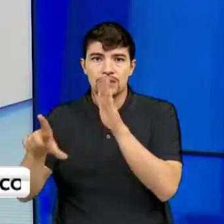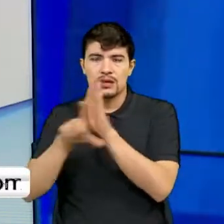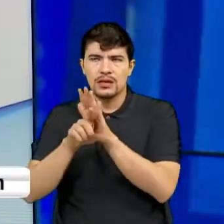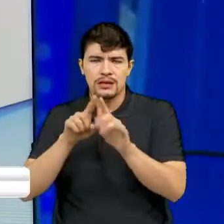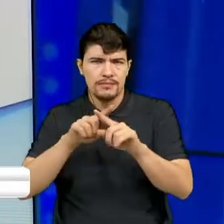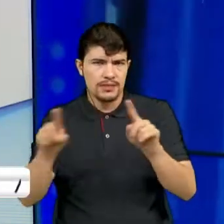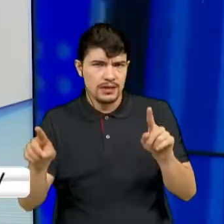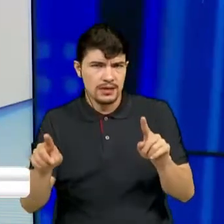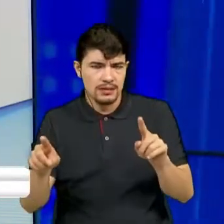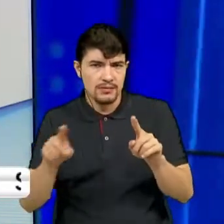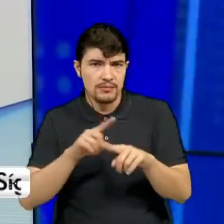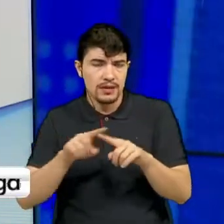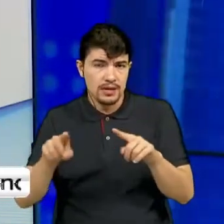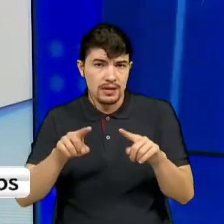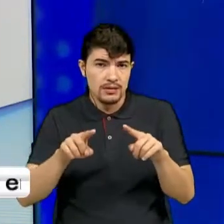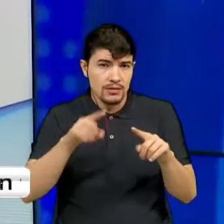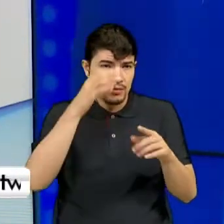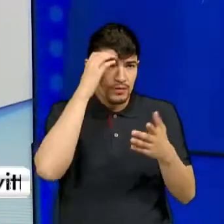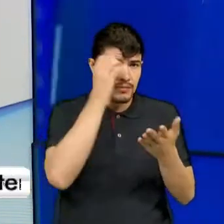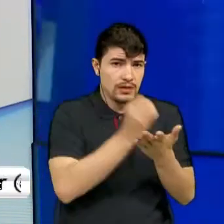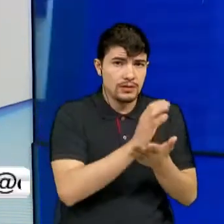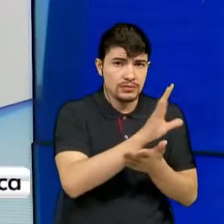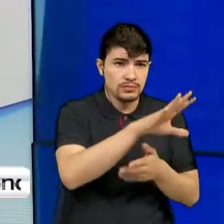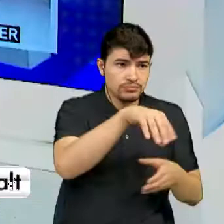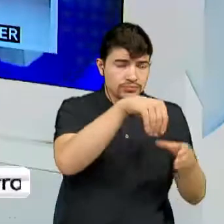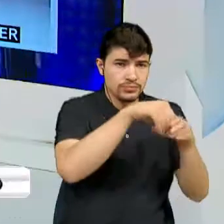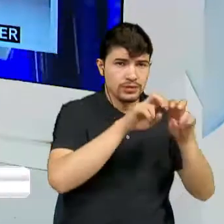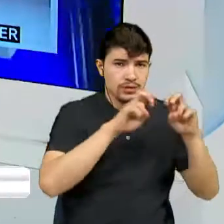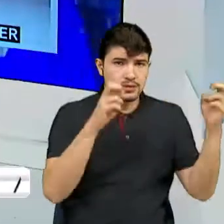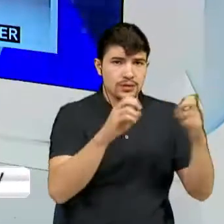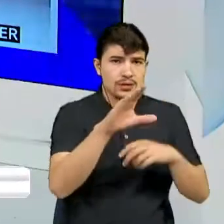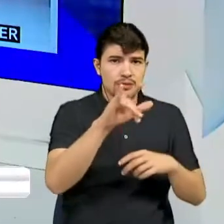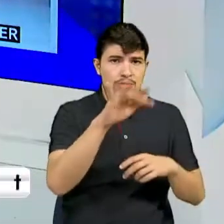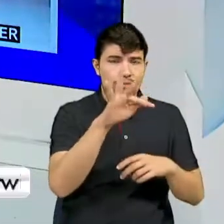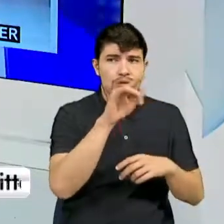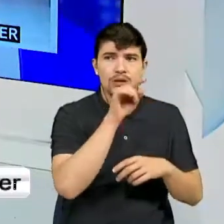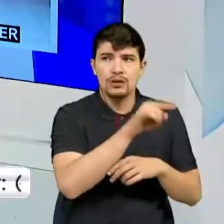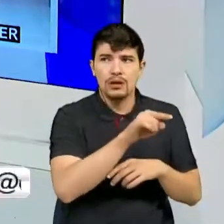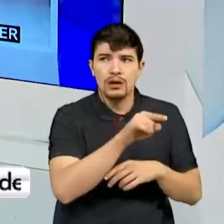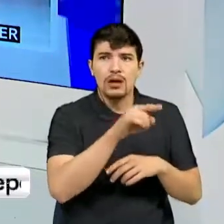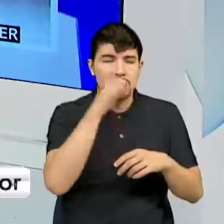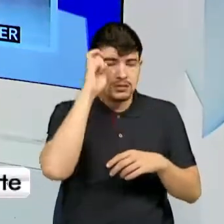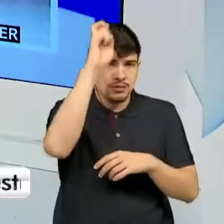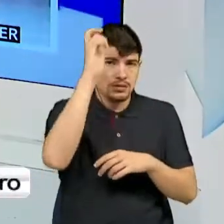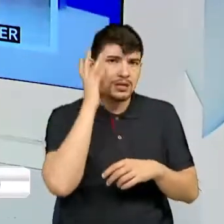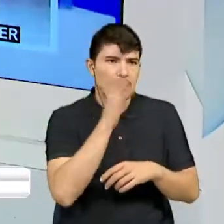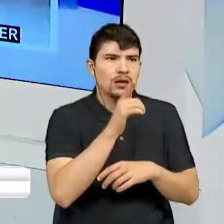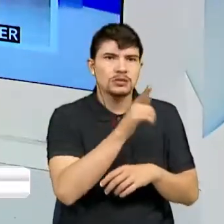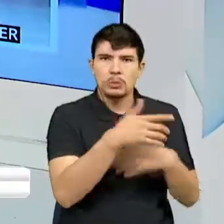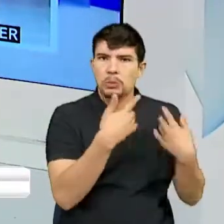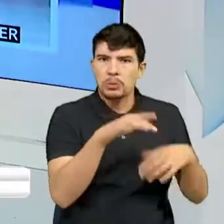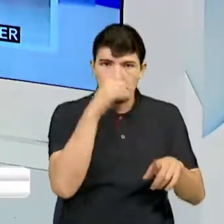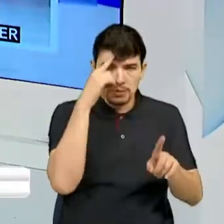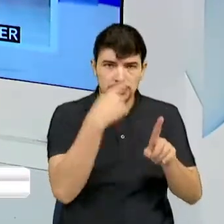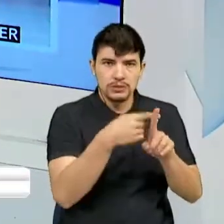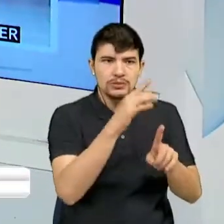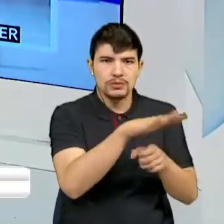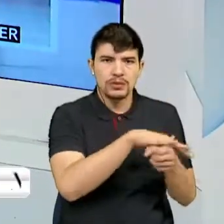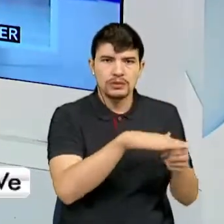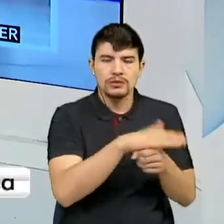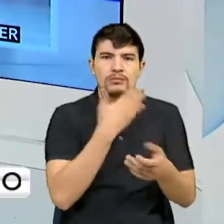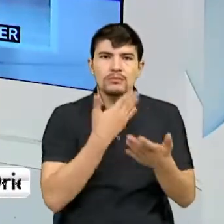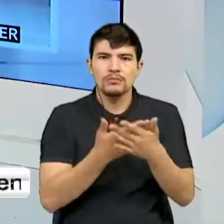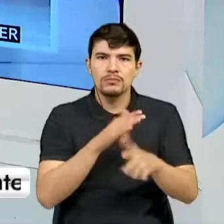lo contrario que opinan los miembros de la CUT, pues en Norte de Santander ven de una manera positiva esta situación. Samir Castillo, buenas